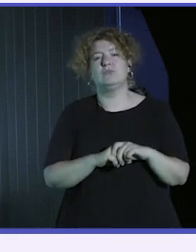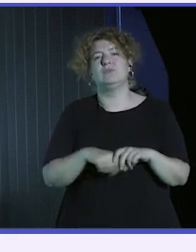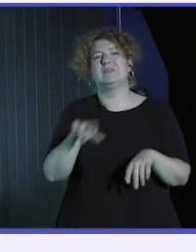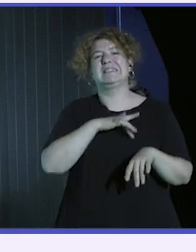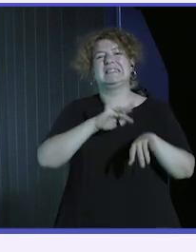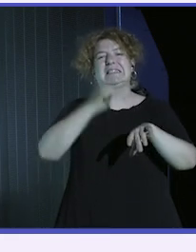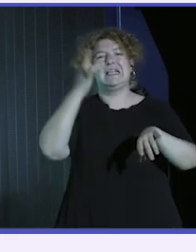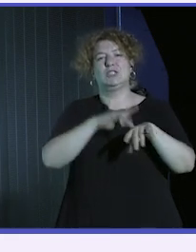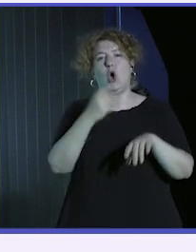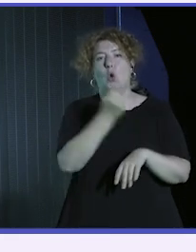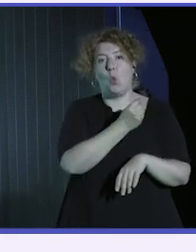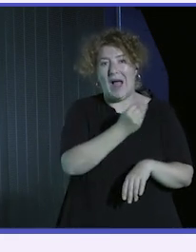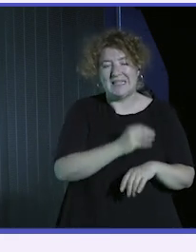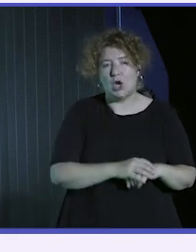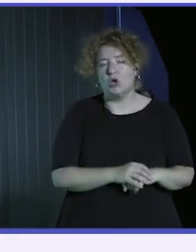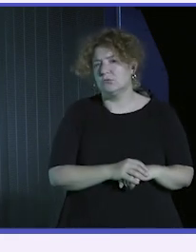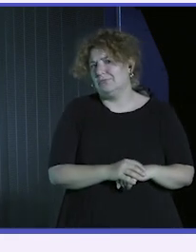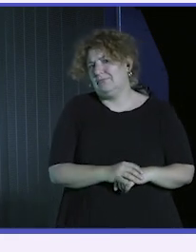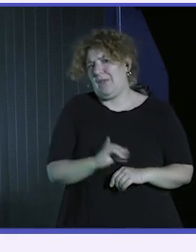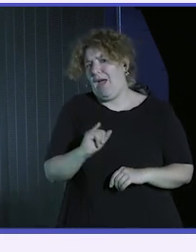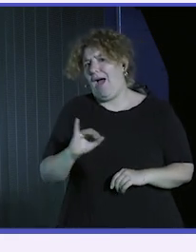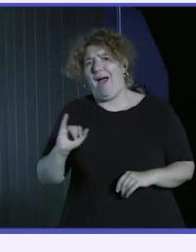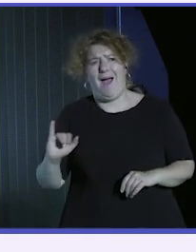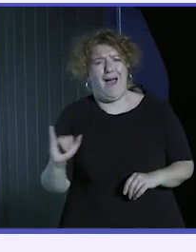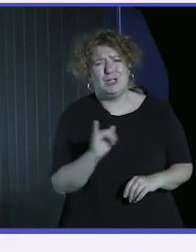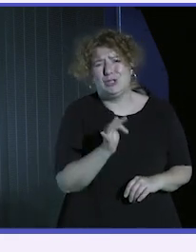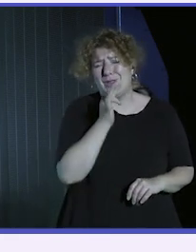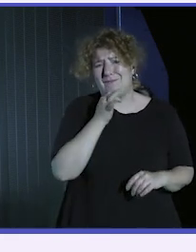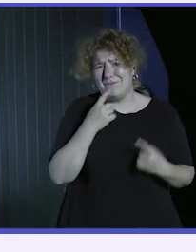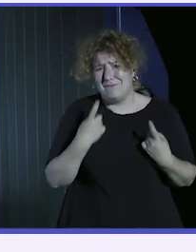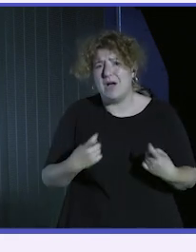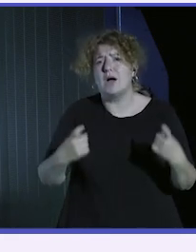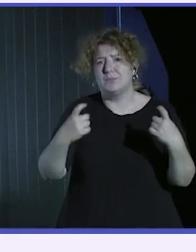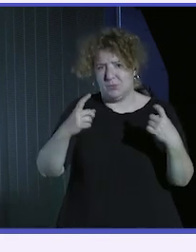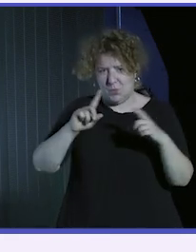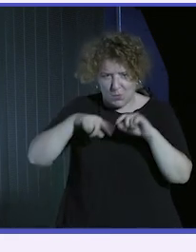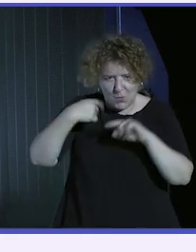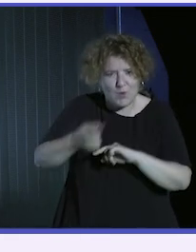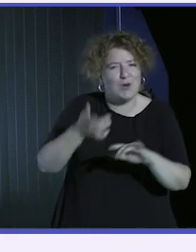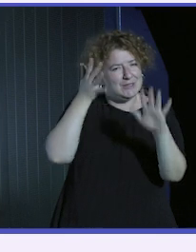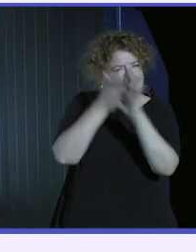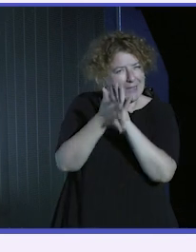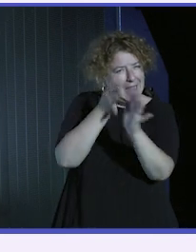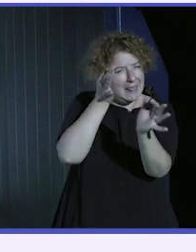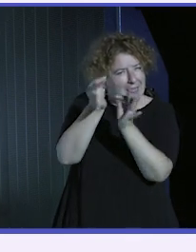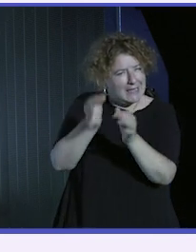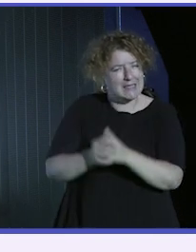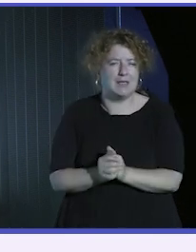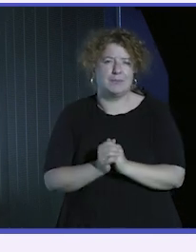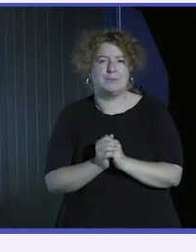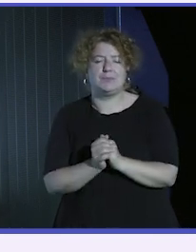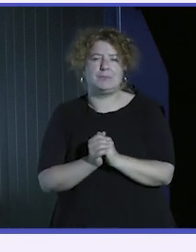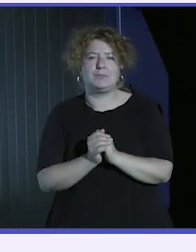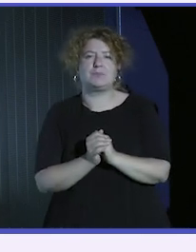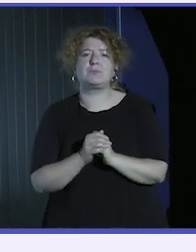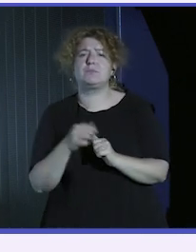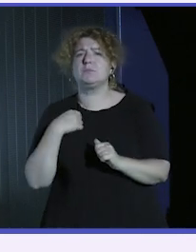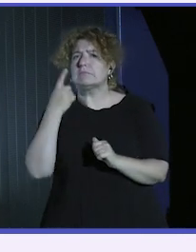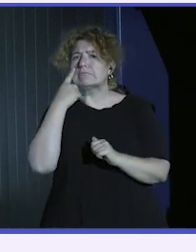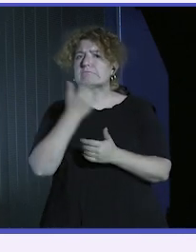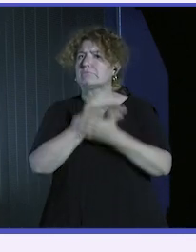sensores cuánticos, y aquí hay otros muchos aspectos que faltan, os los desgranaré un poquito más tarde, pero veis que es un